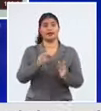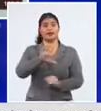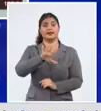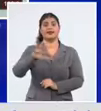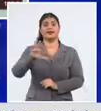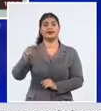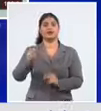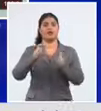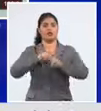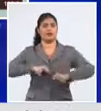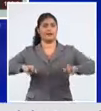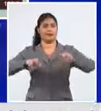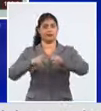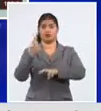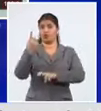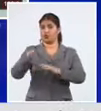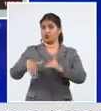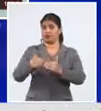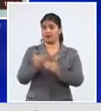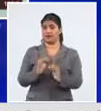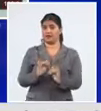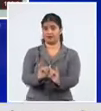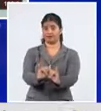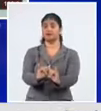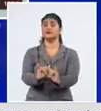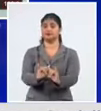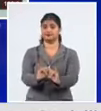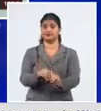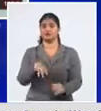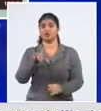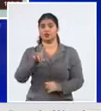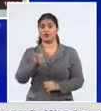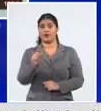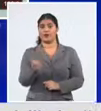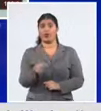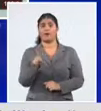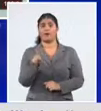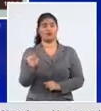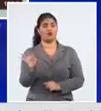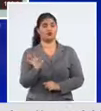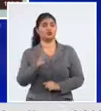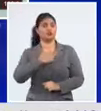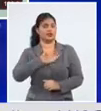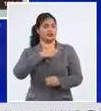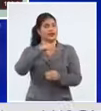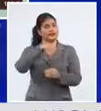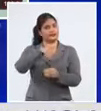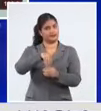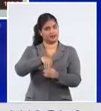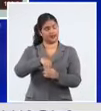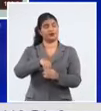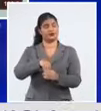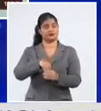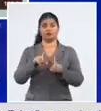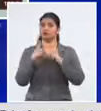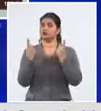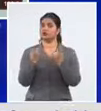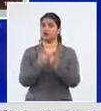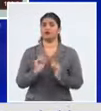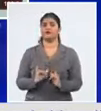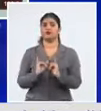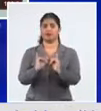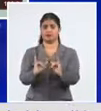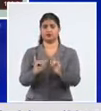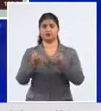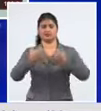en un solo día, el 9,1% de todas las muestras procesadas. Todo esto en relación con la